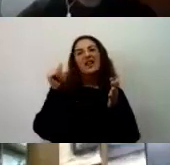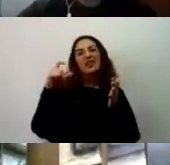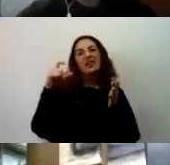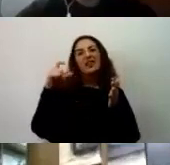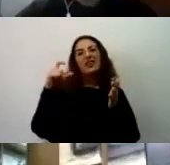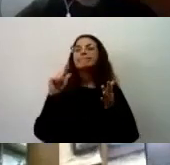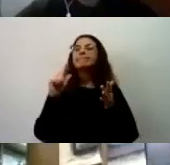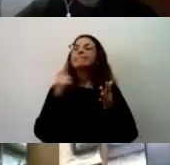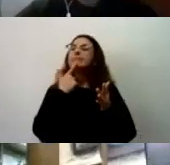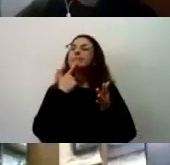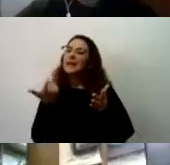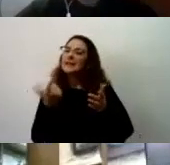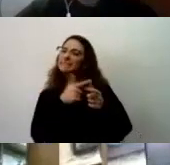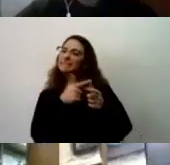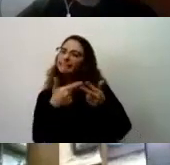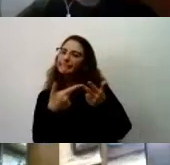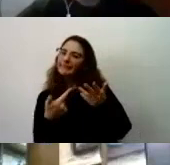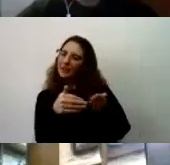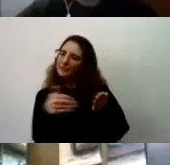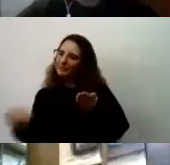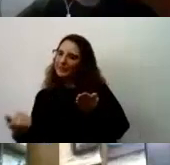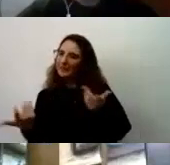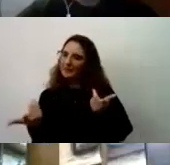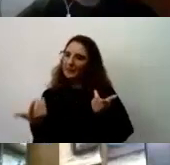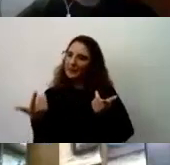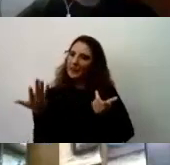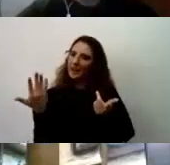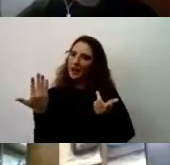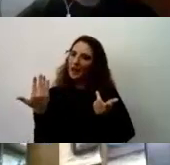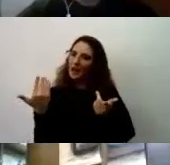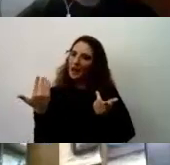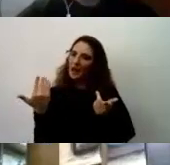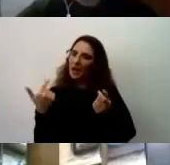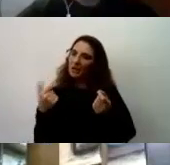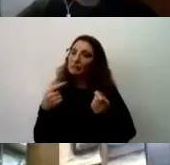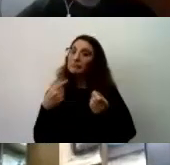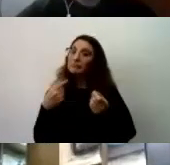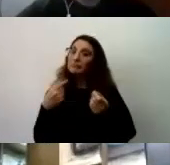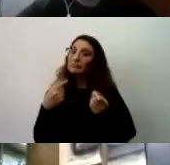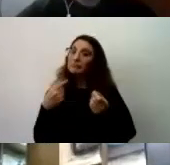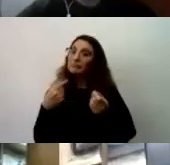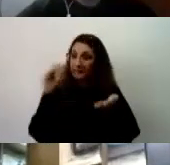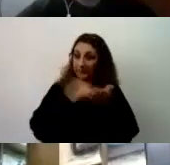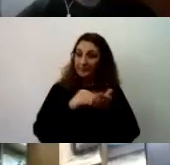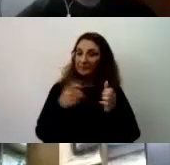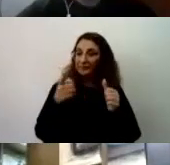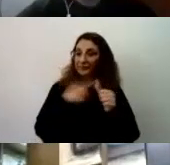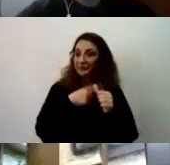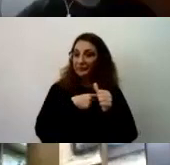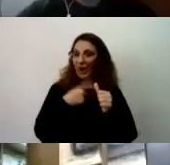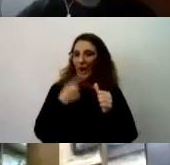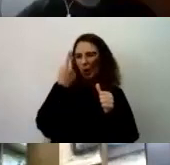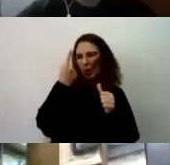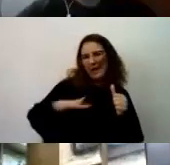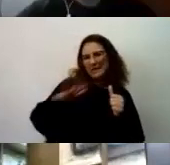entre las excepciones que rememoré en esa oportunidad y son aplicables al sublite, se encuentran un caso de